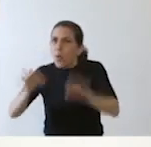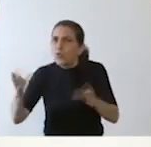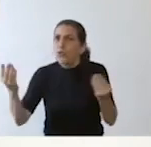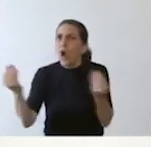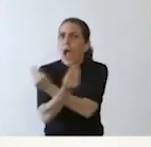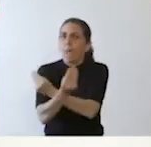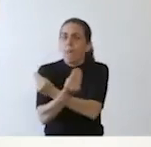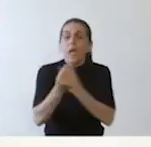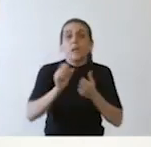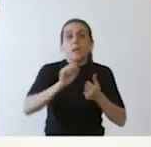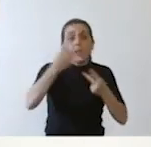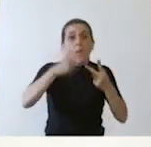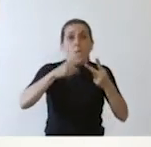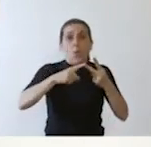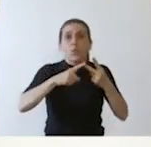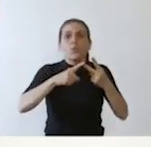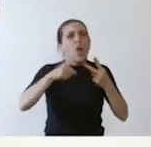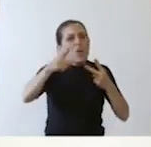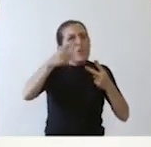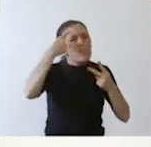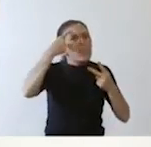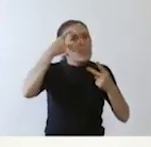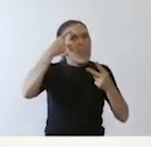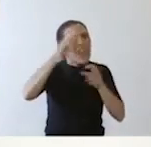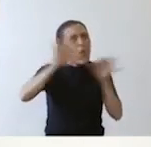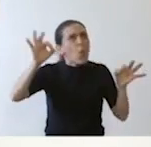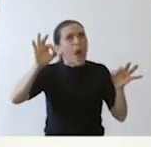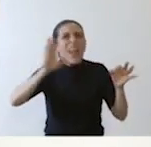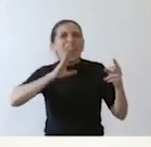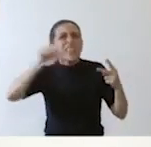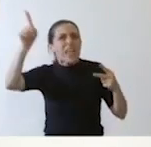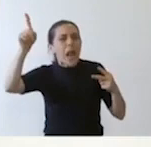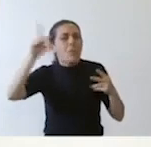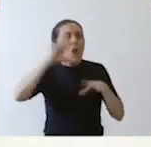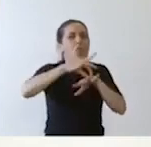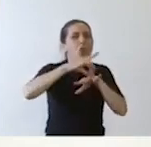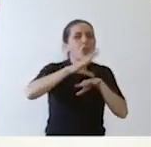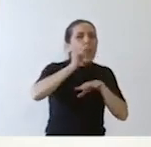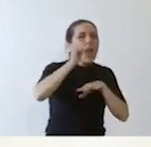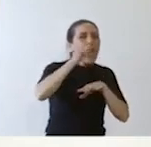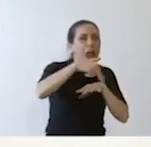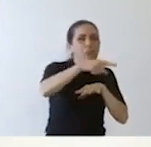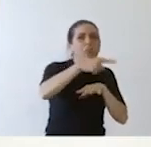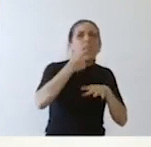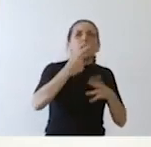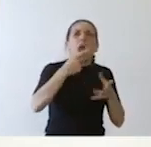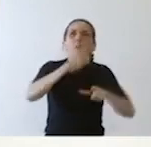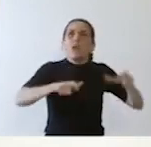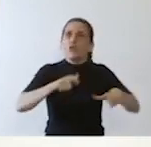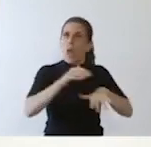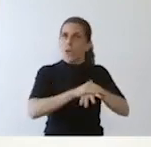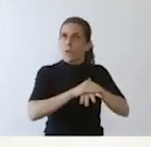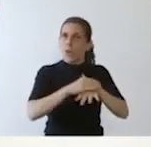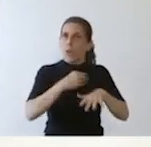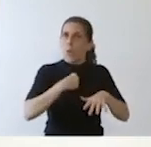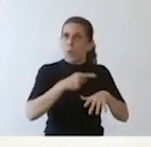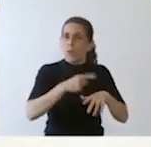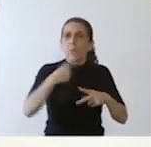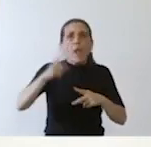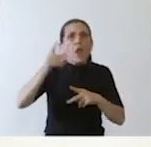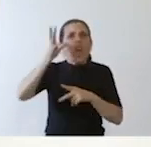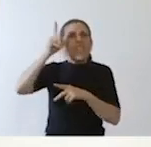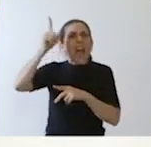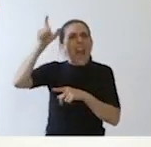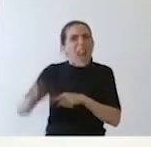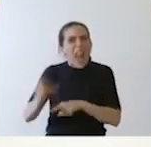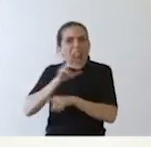si no se evaluó hacer como Israel, porque el doctor Khan hablaba de la buena voluntad de la gente, pero tuvimos un caso de una turista italiana que